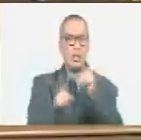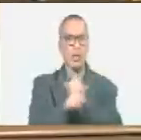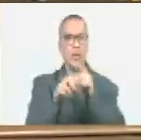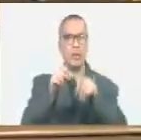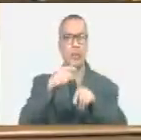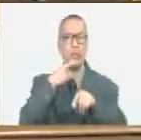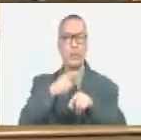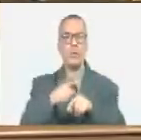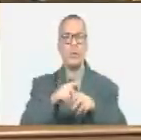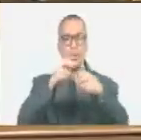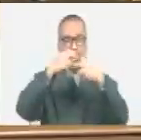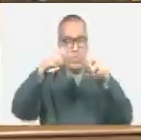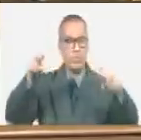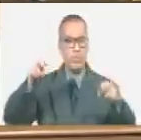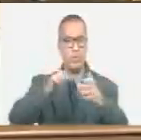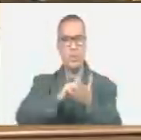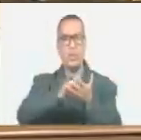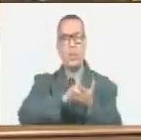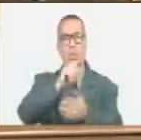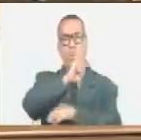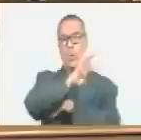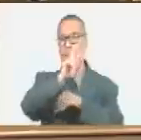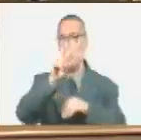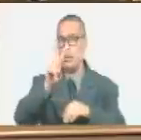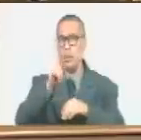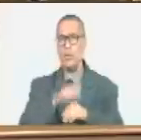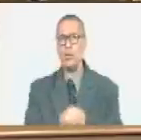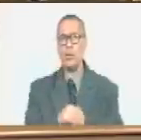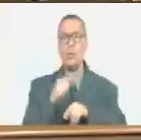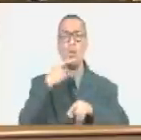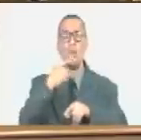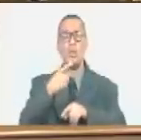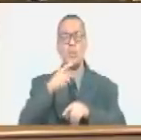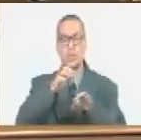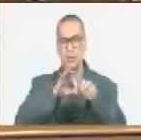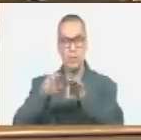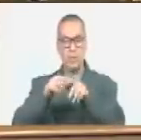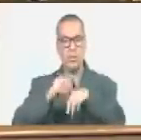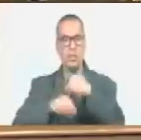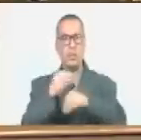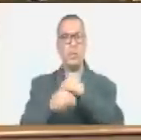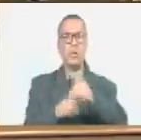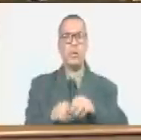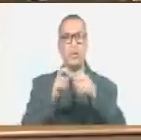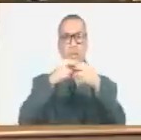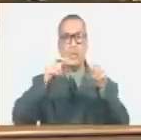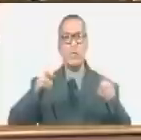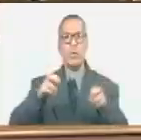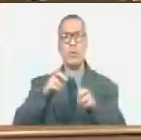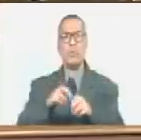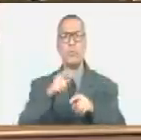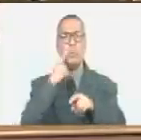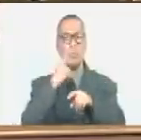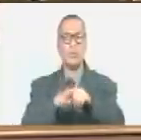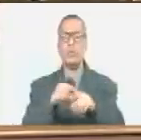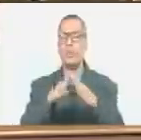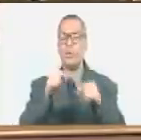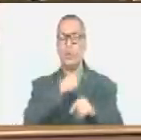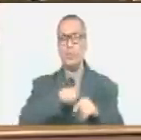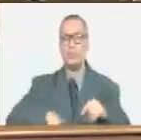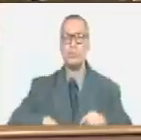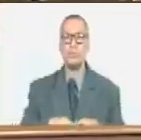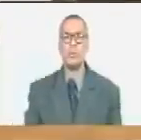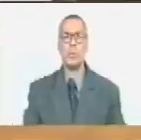la denominación del epígrafe del artículo 42, quedando redactado de la siguiente manera. Epígrafe, revocación. Es todo,